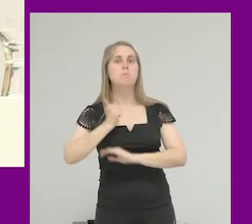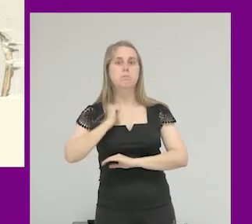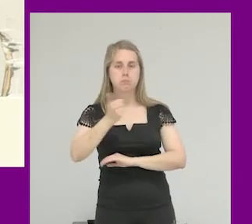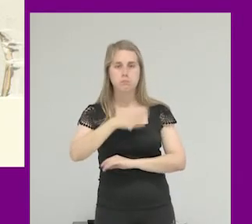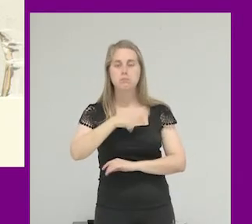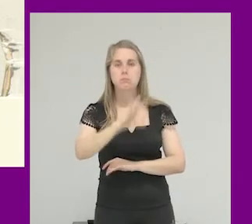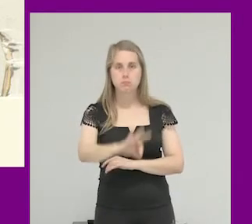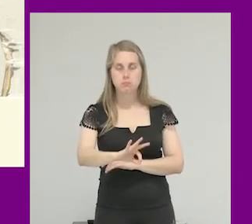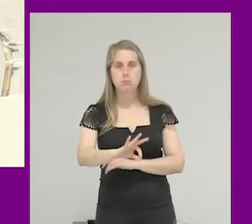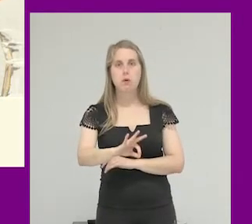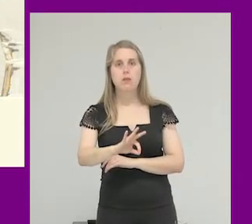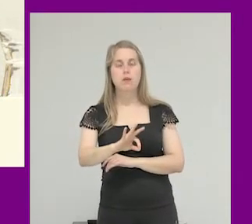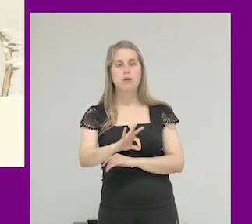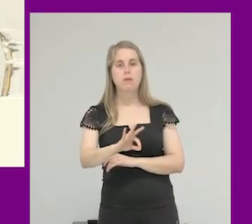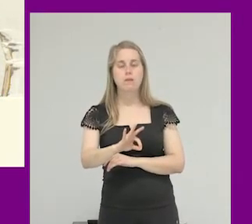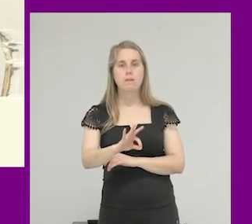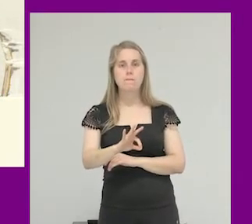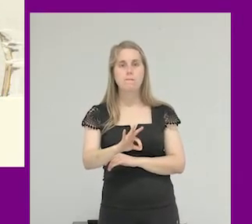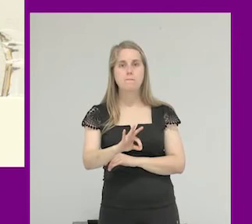a las